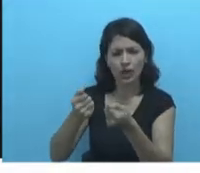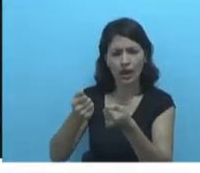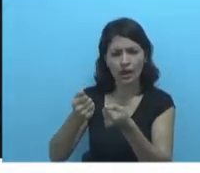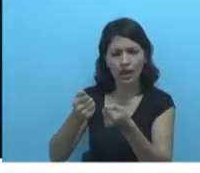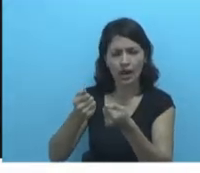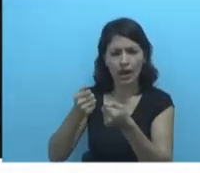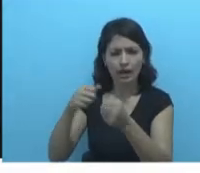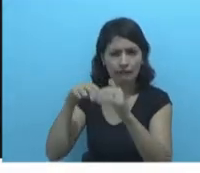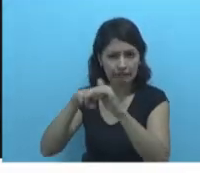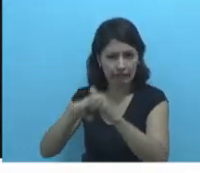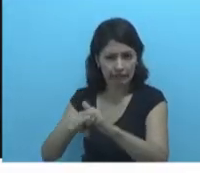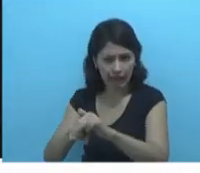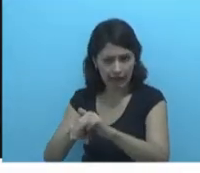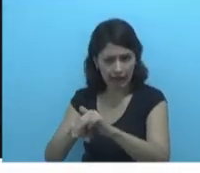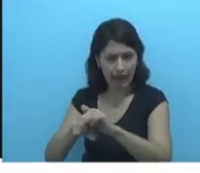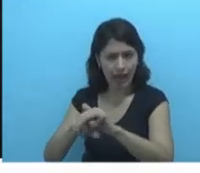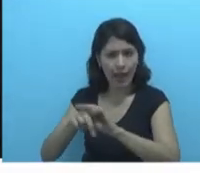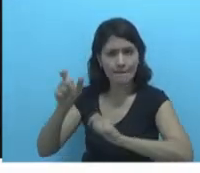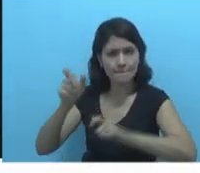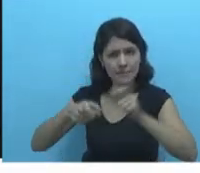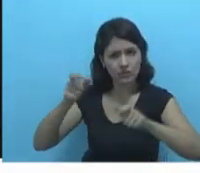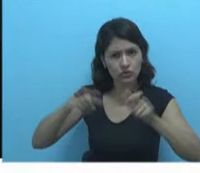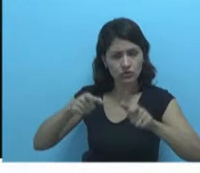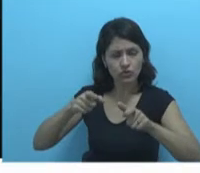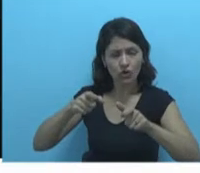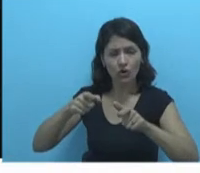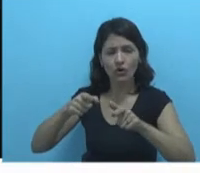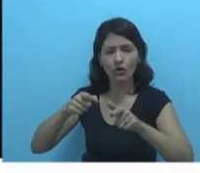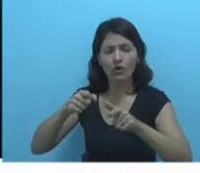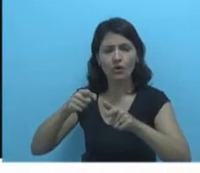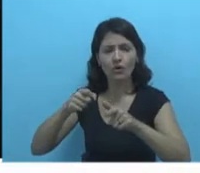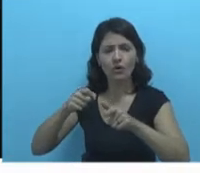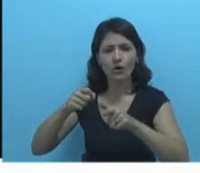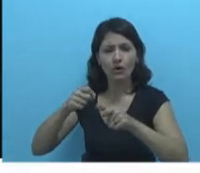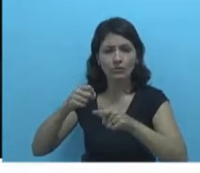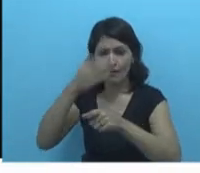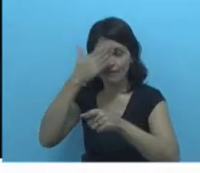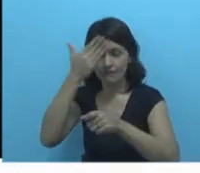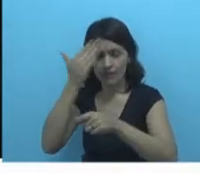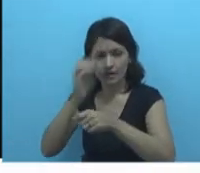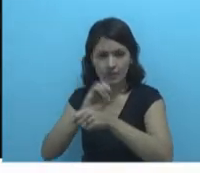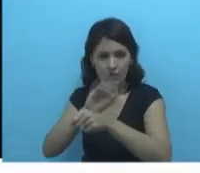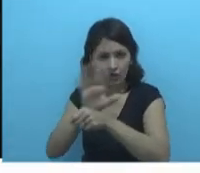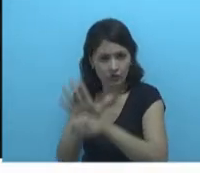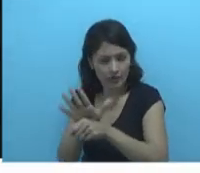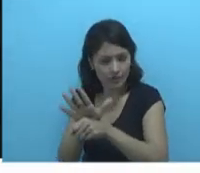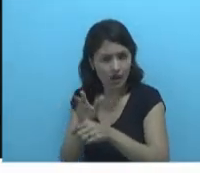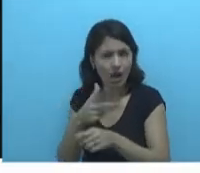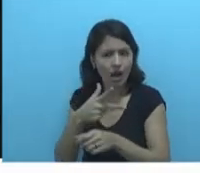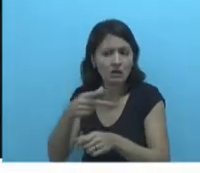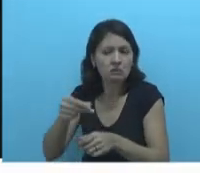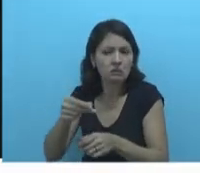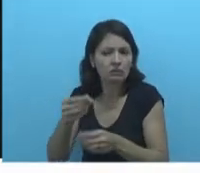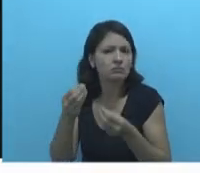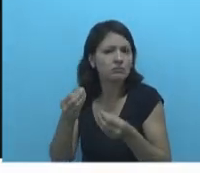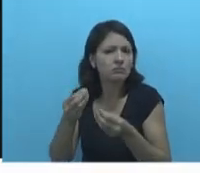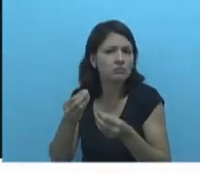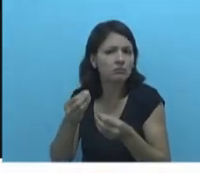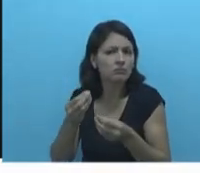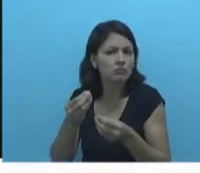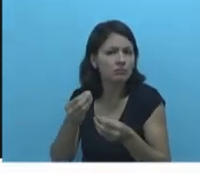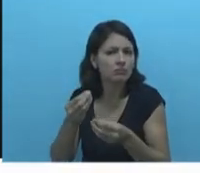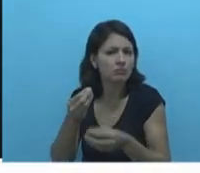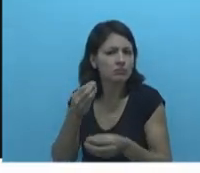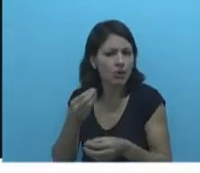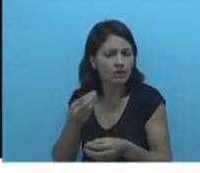pacientes COVID, siendo que el año pasado se firmó un convenio con la provincia en el cual se